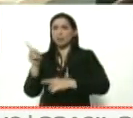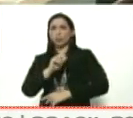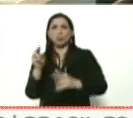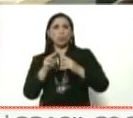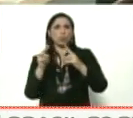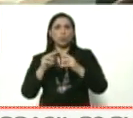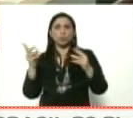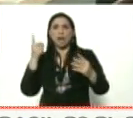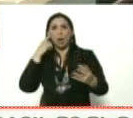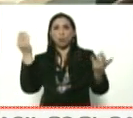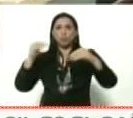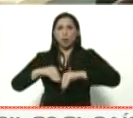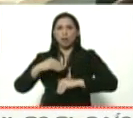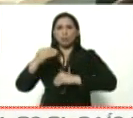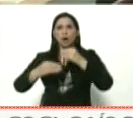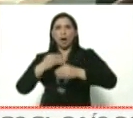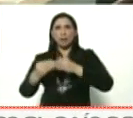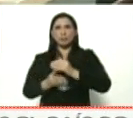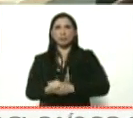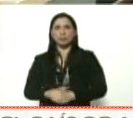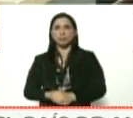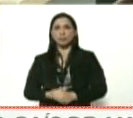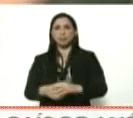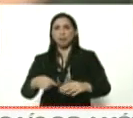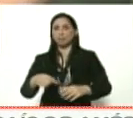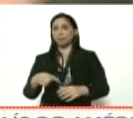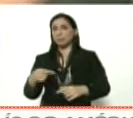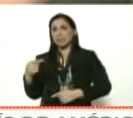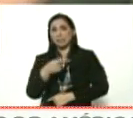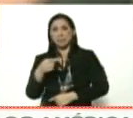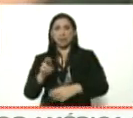acuerdos que limitan las armas nucleares,